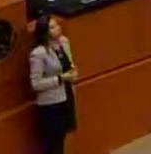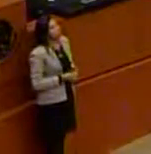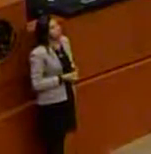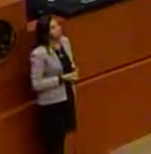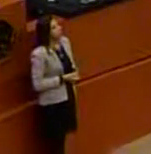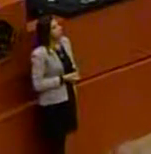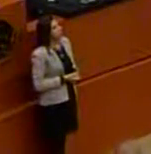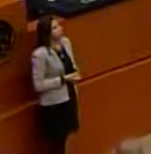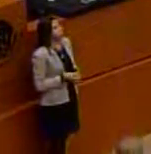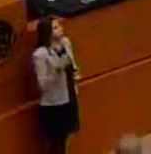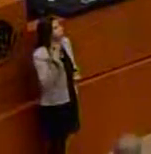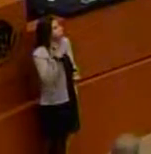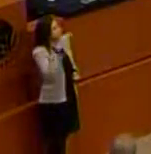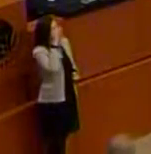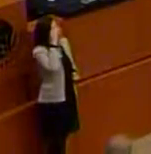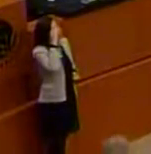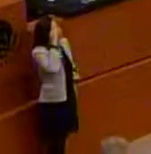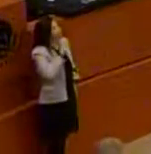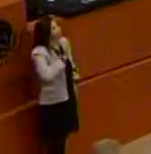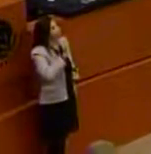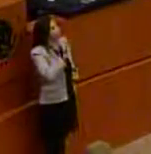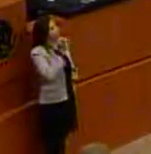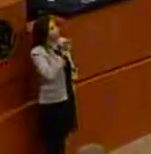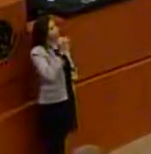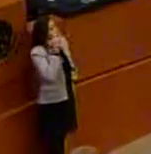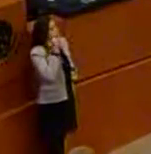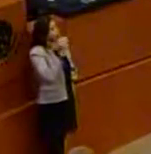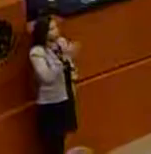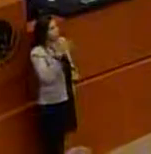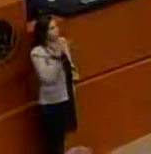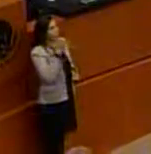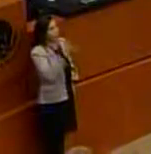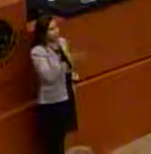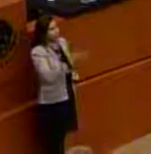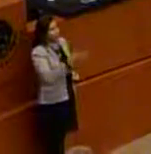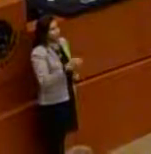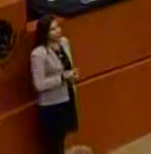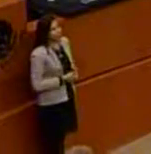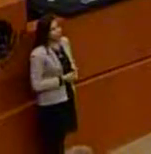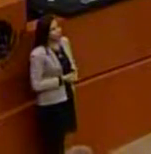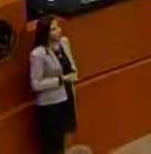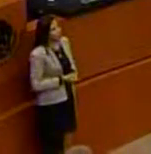Pero me parece que este es un terreno